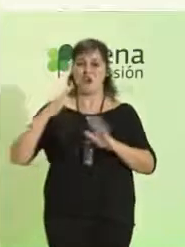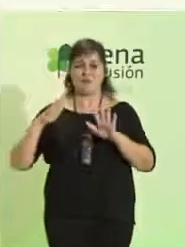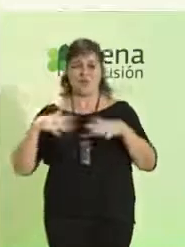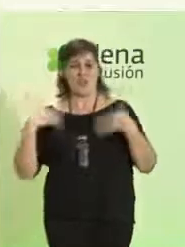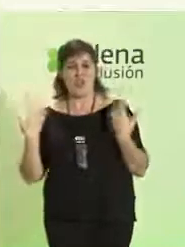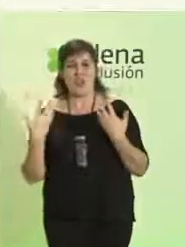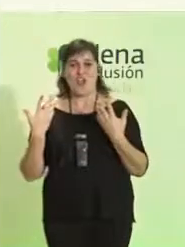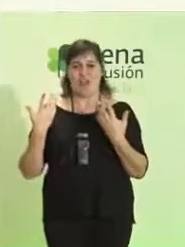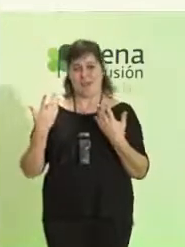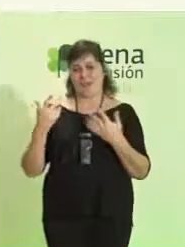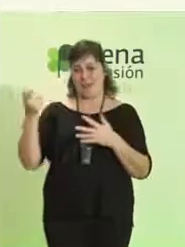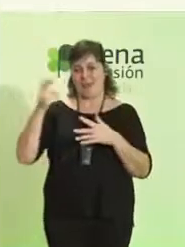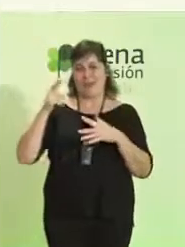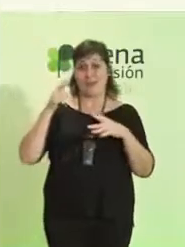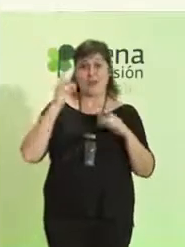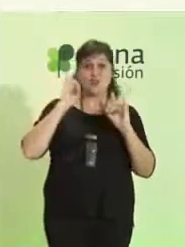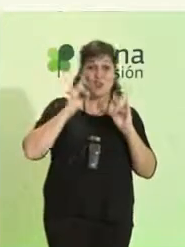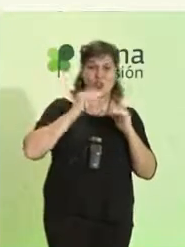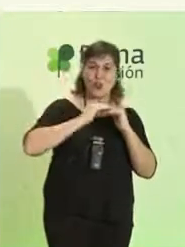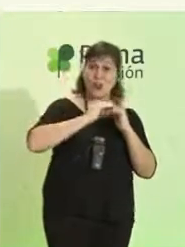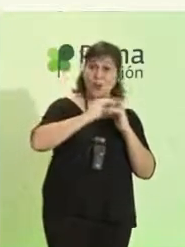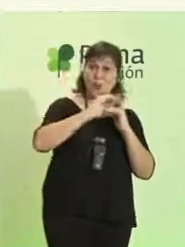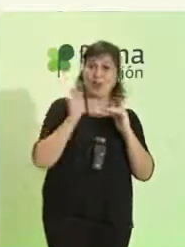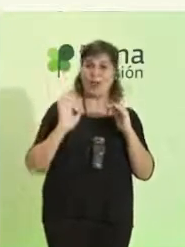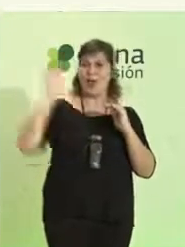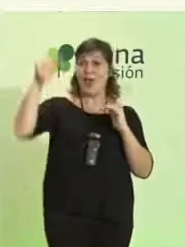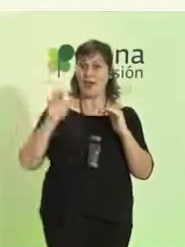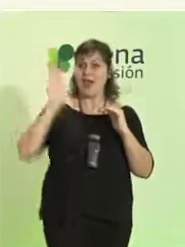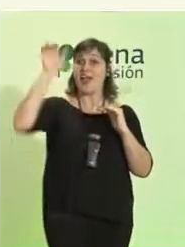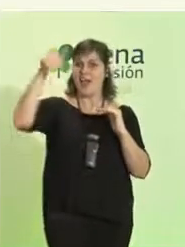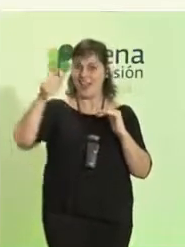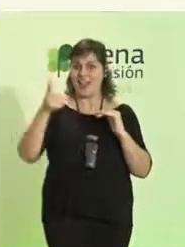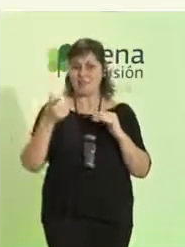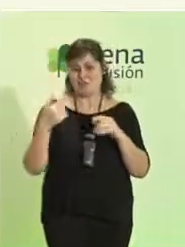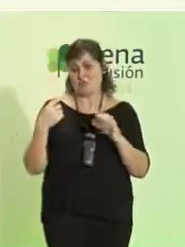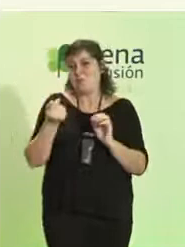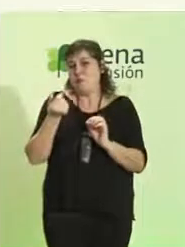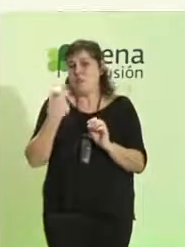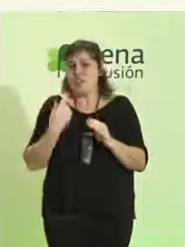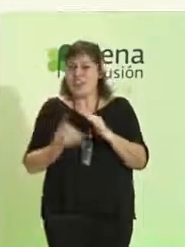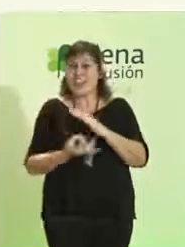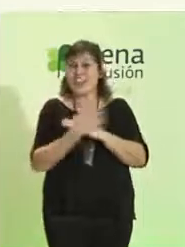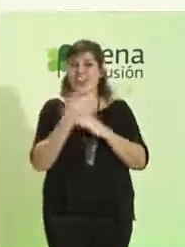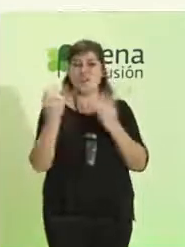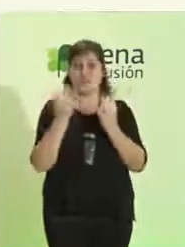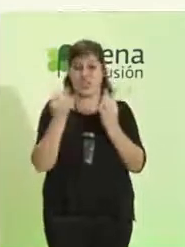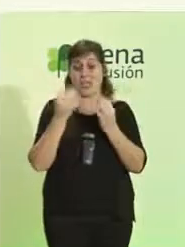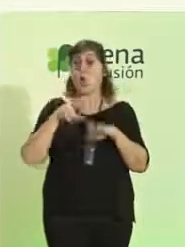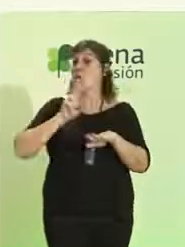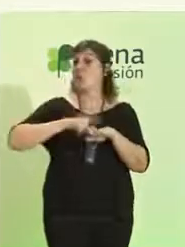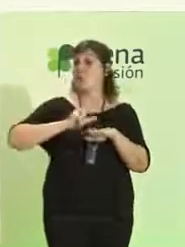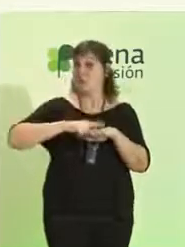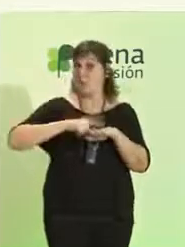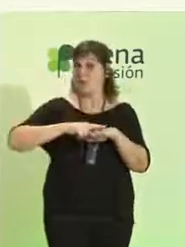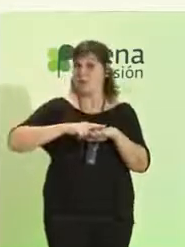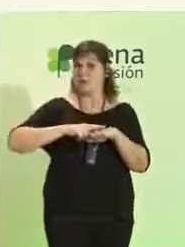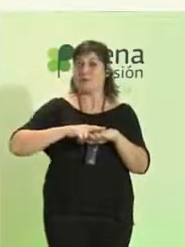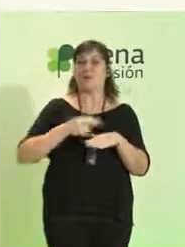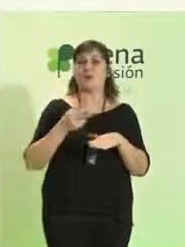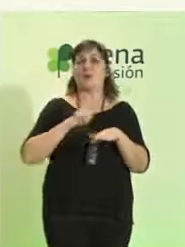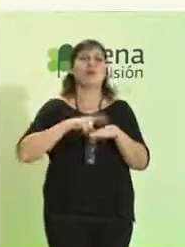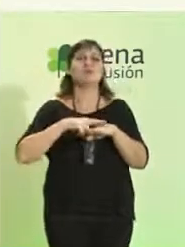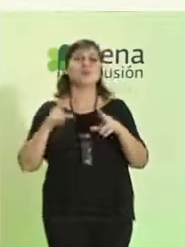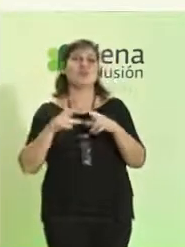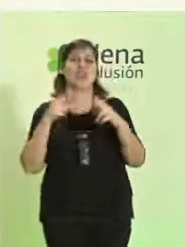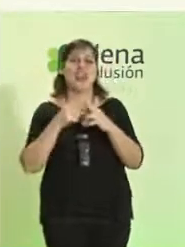a toda esta marabunta de sonido. Entonces, un poco lo que he creado es una densidad, es un ritmo, el ritmo